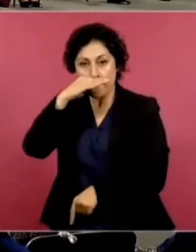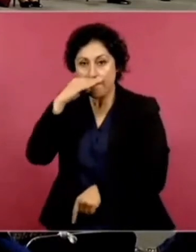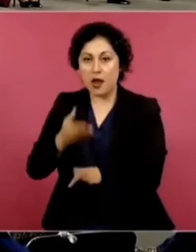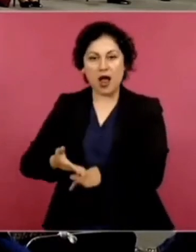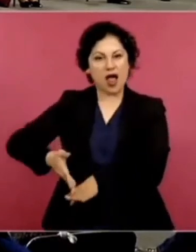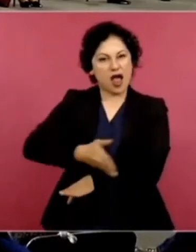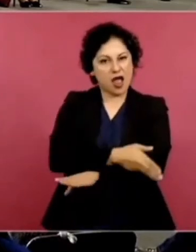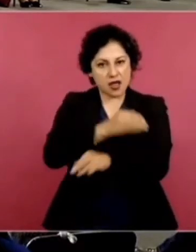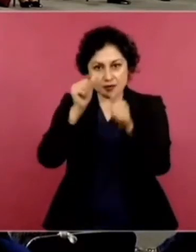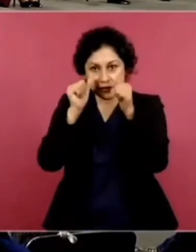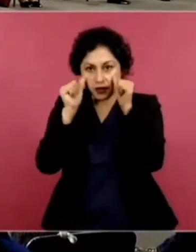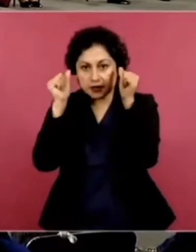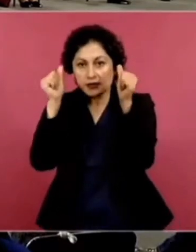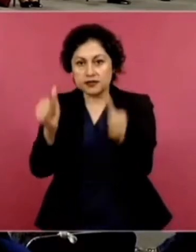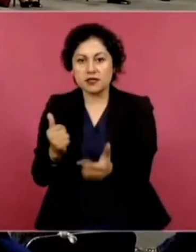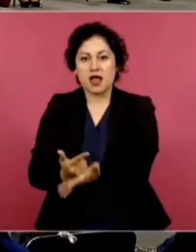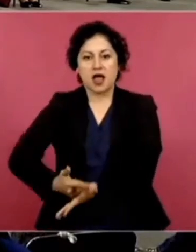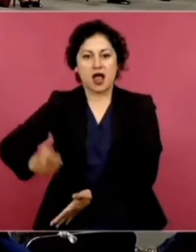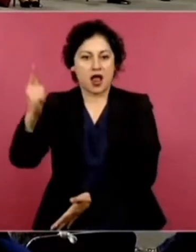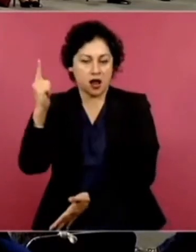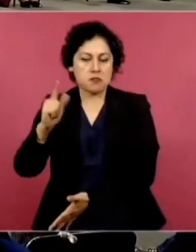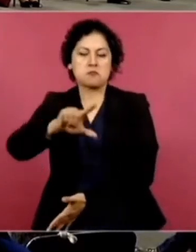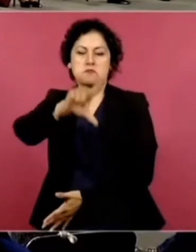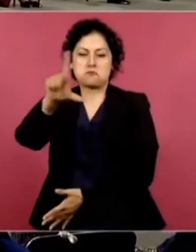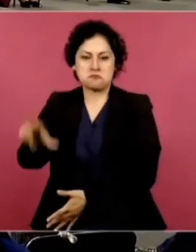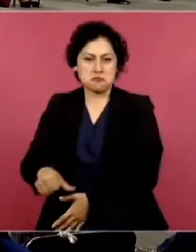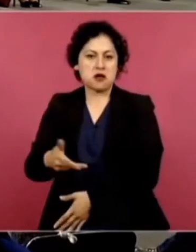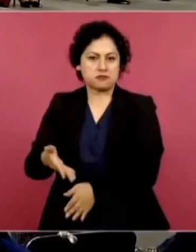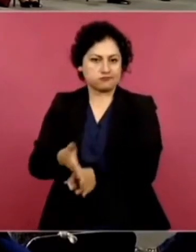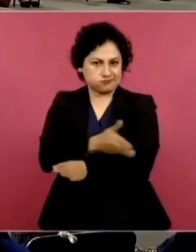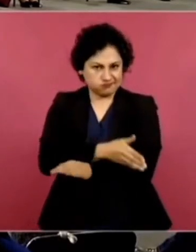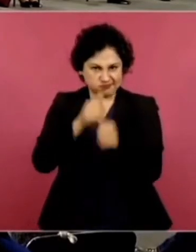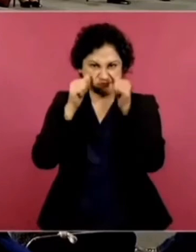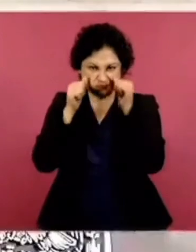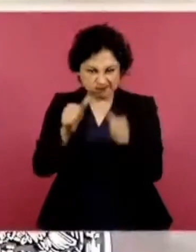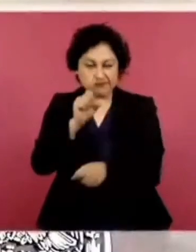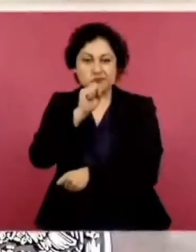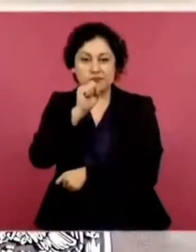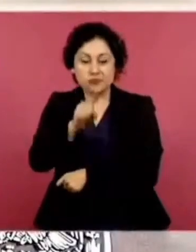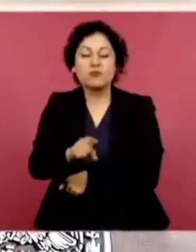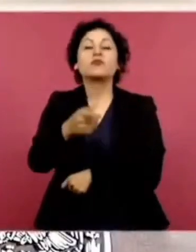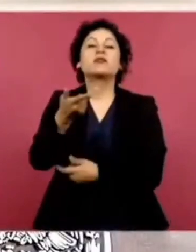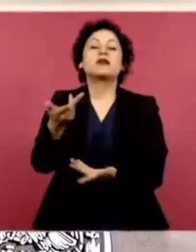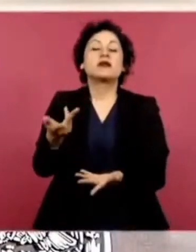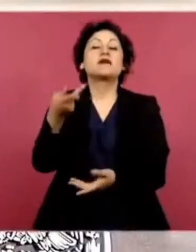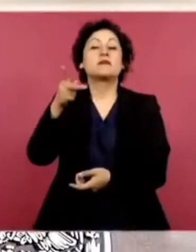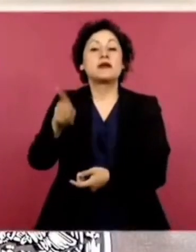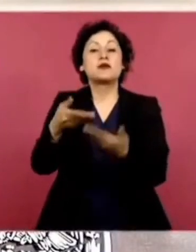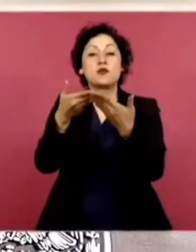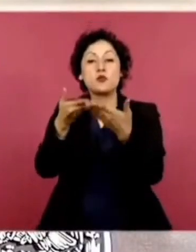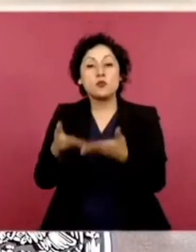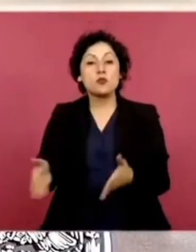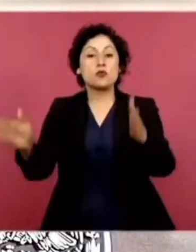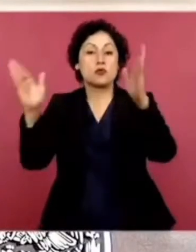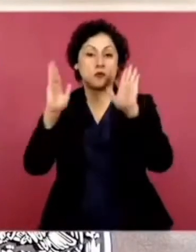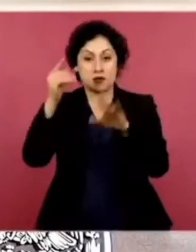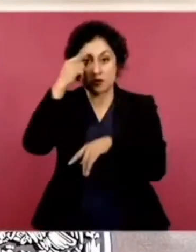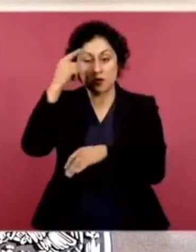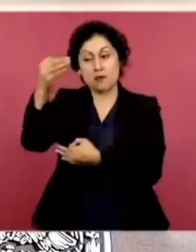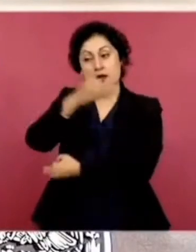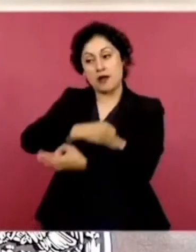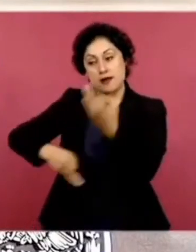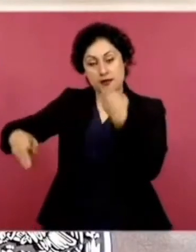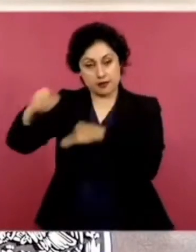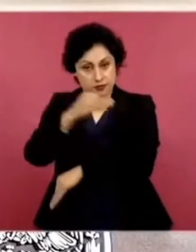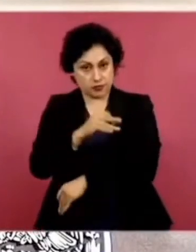el mismo modelo de atención a la salud para el bienestar. Insistir que es un sistema público, como lo acaba de decir el señor presidente. La